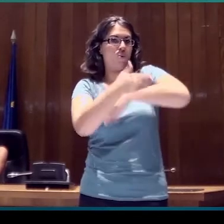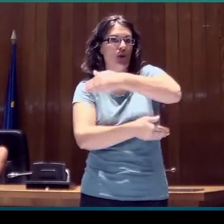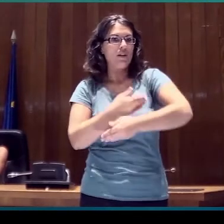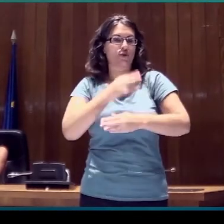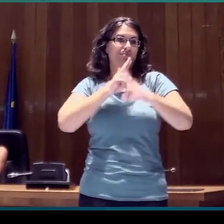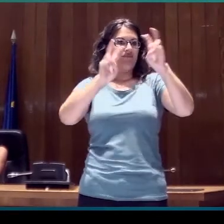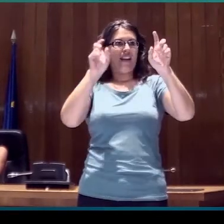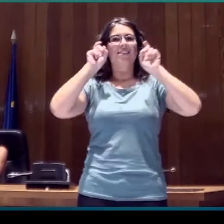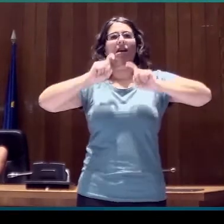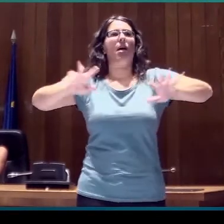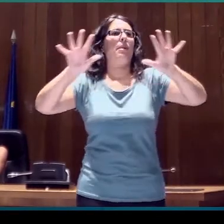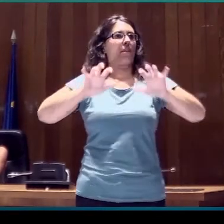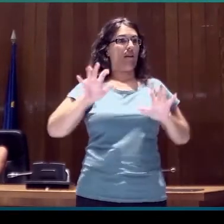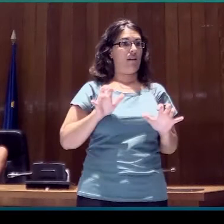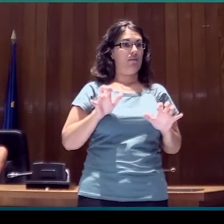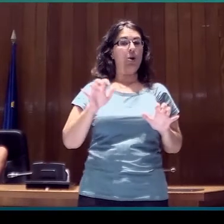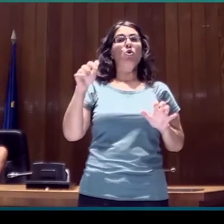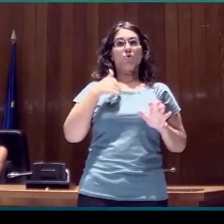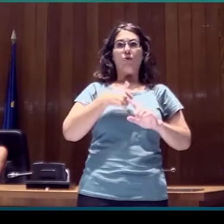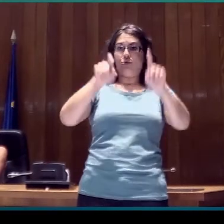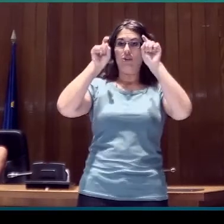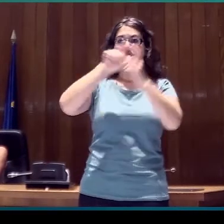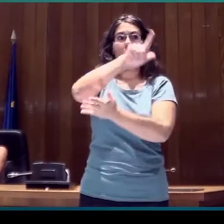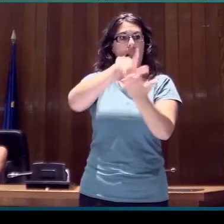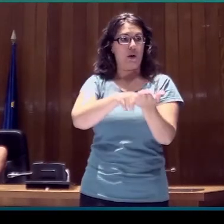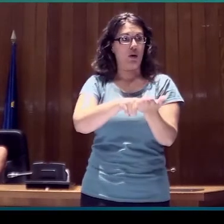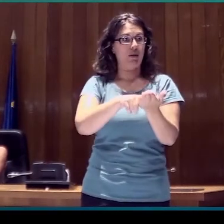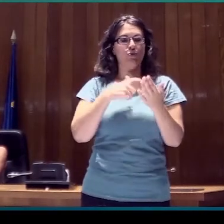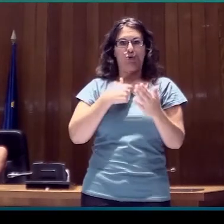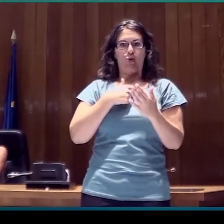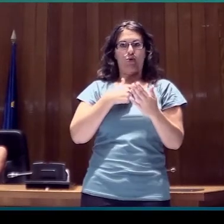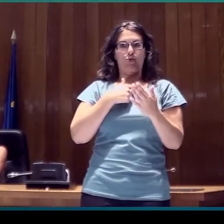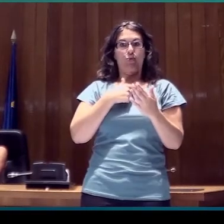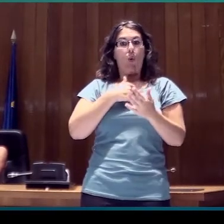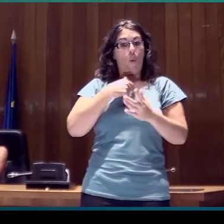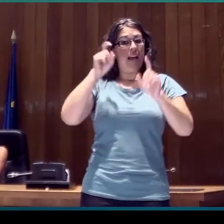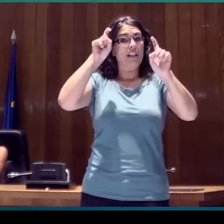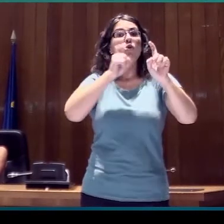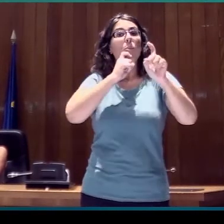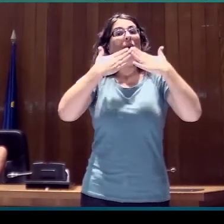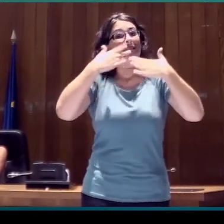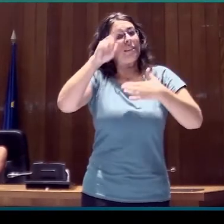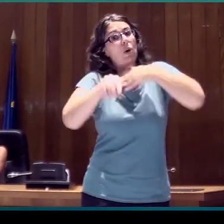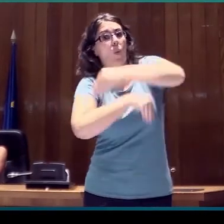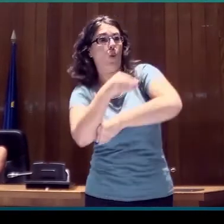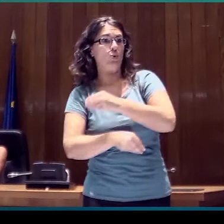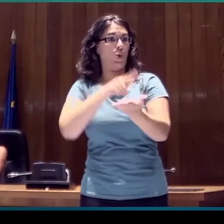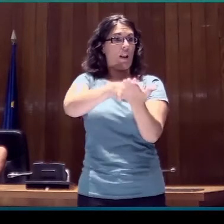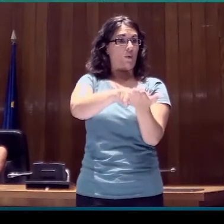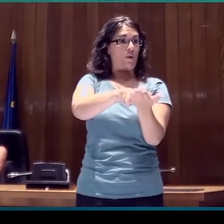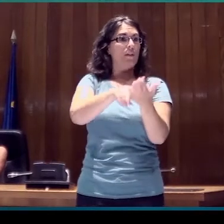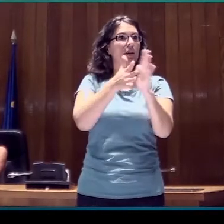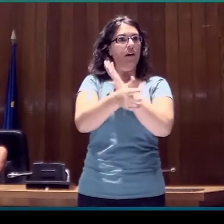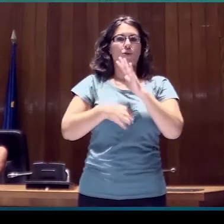-aprendizaje. Si estamos enseñando esas lenguas y estamos enseñando a través de esas lenguas, tenemos que evaluar la competencia que los alumnos